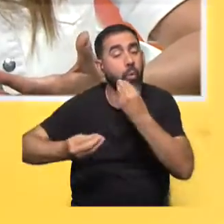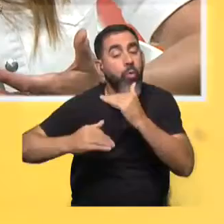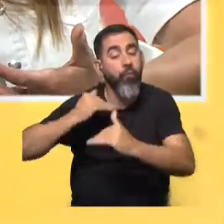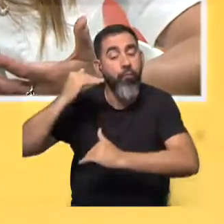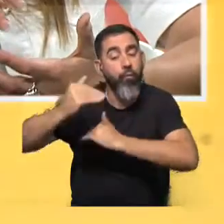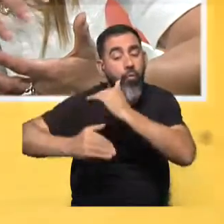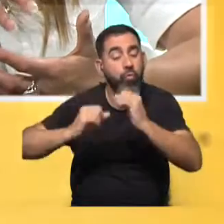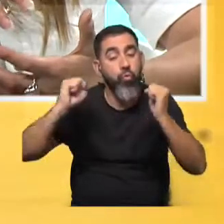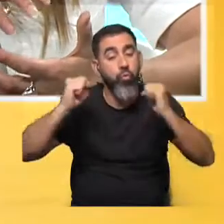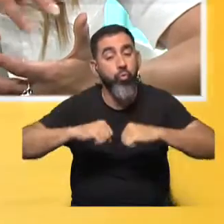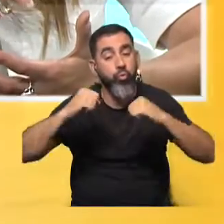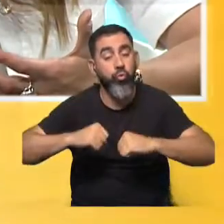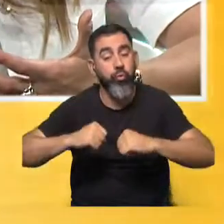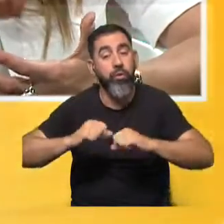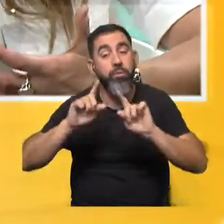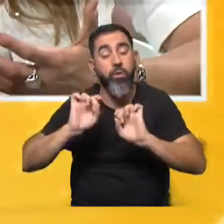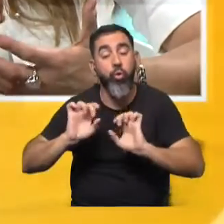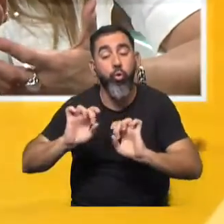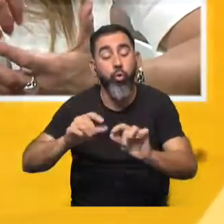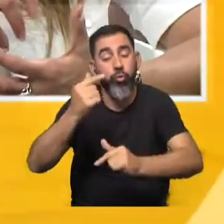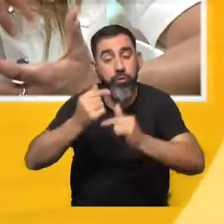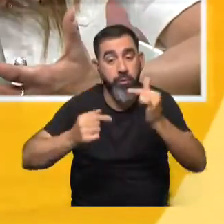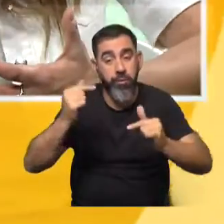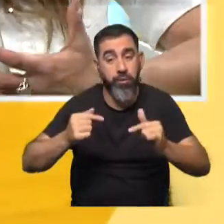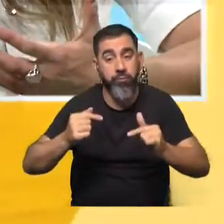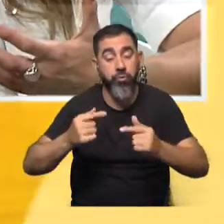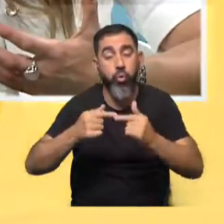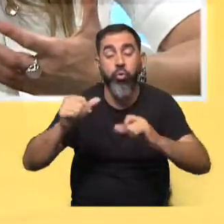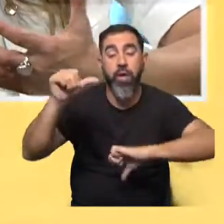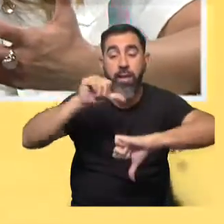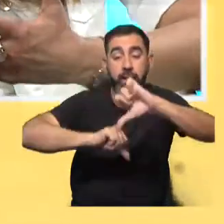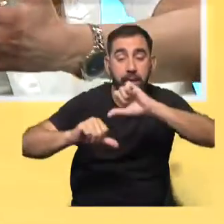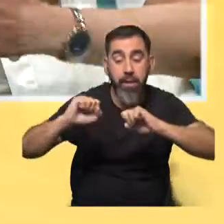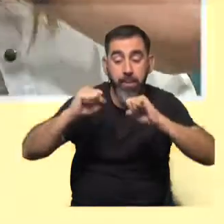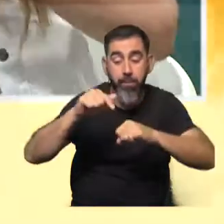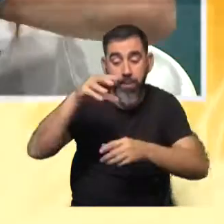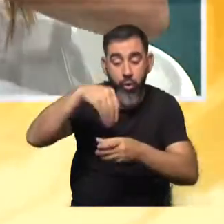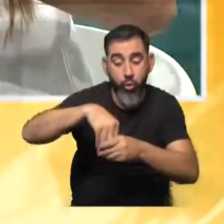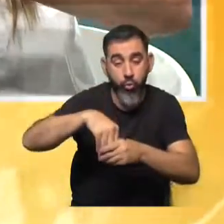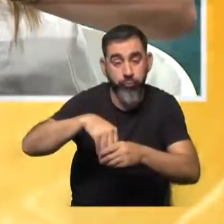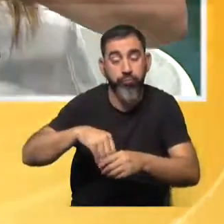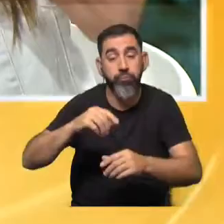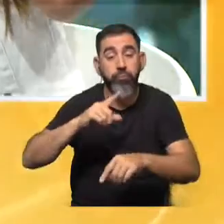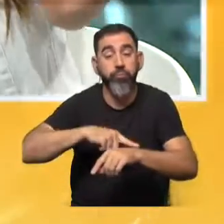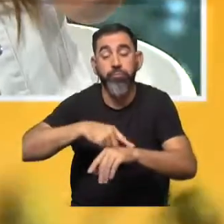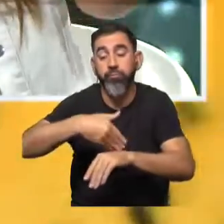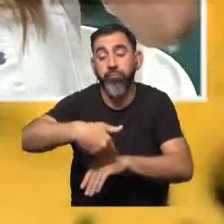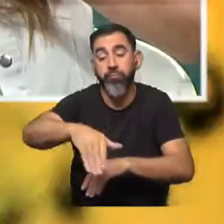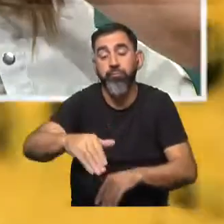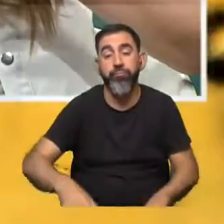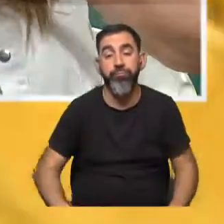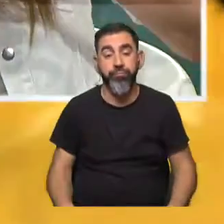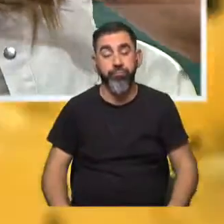evoluciona la cerveza y qué pasa con los contaminantes microbiológicos, con los compuestos químicos de esa cerveza, conforme pasa el tiempo, digamos, ¿no? O